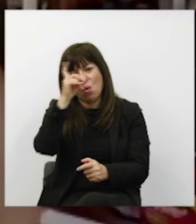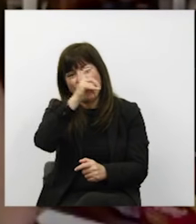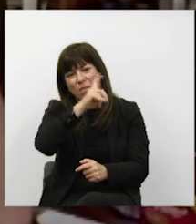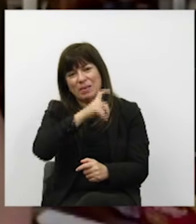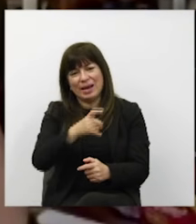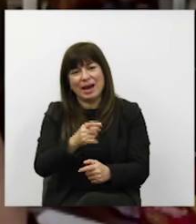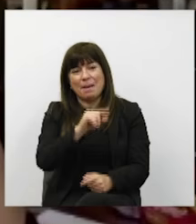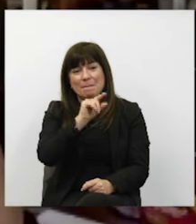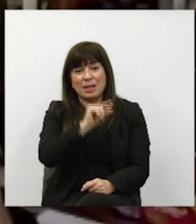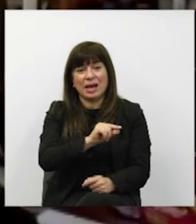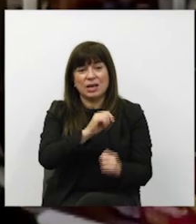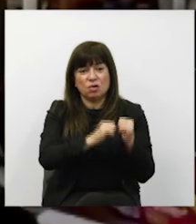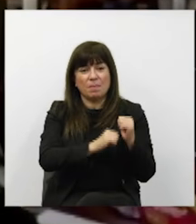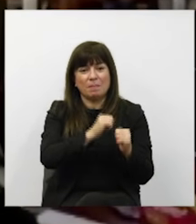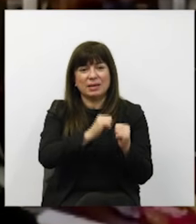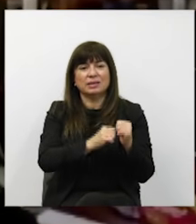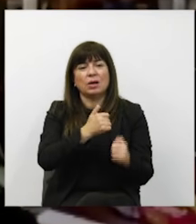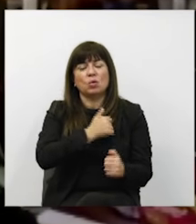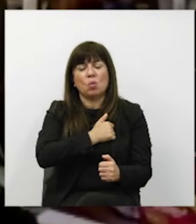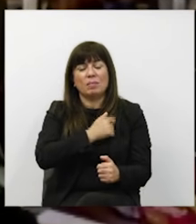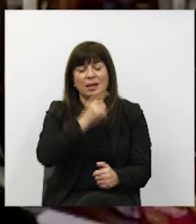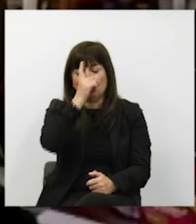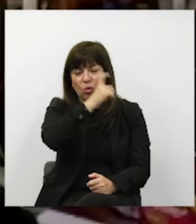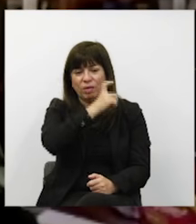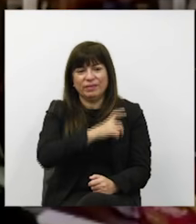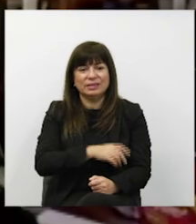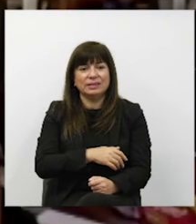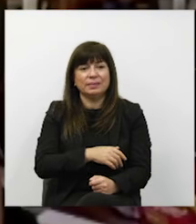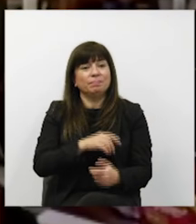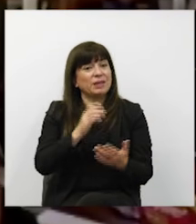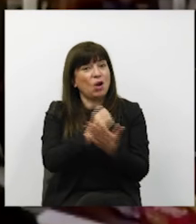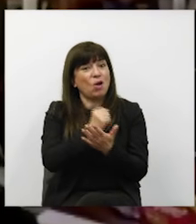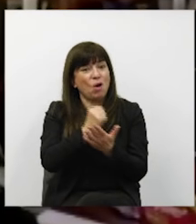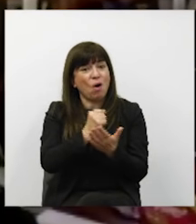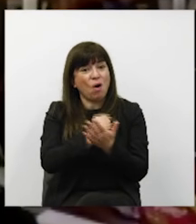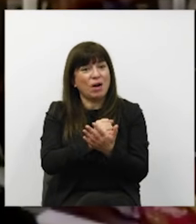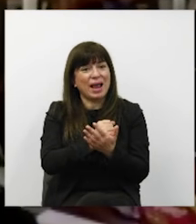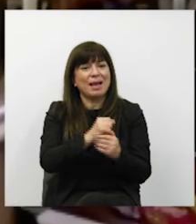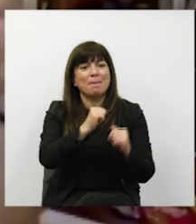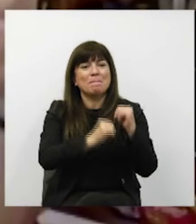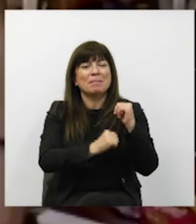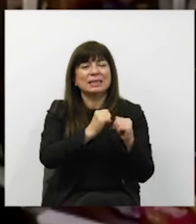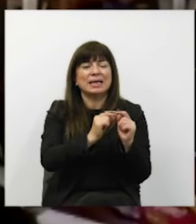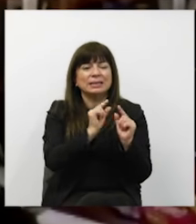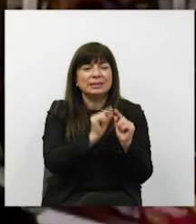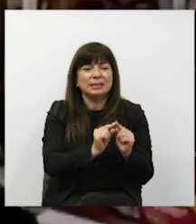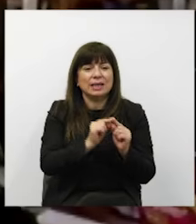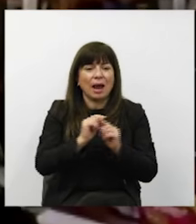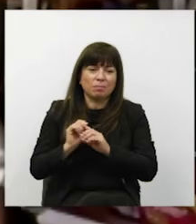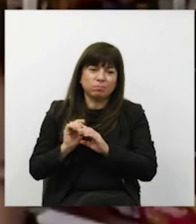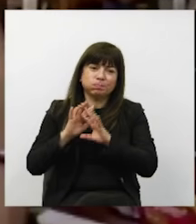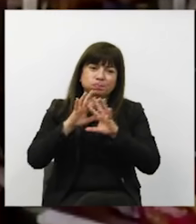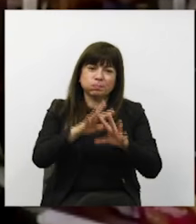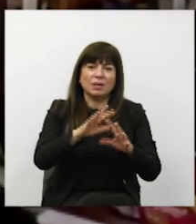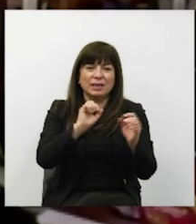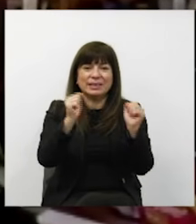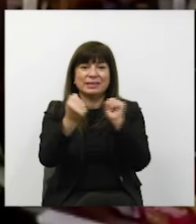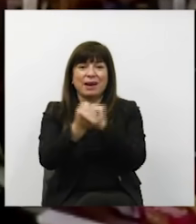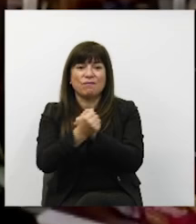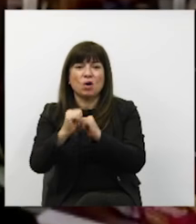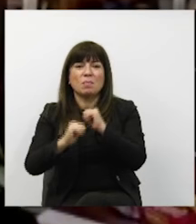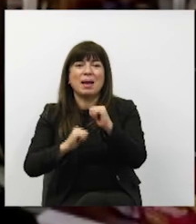para pequeños empresarios muy difíciles de cumplir. Y que si se lograra que estas microempresas se aglomeraran y se transformaran en